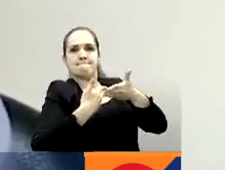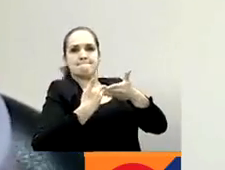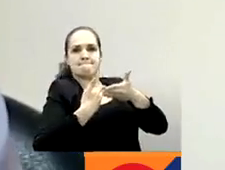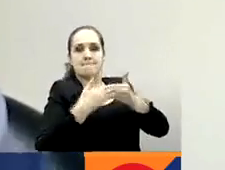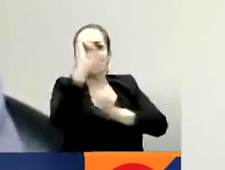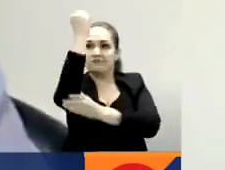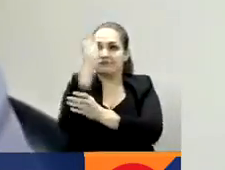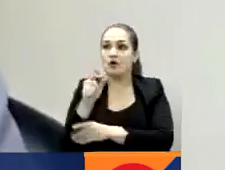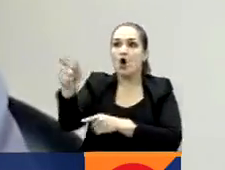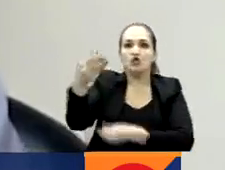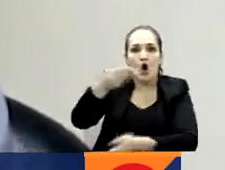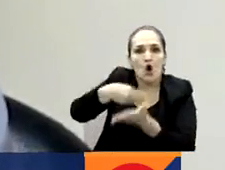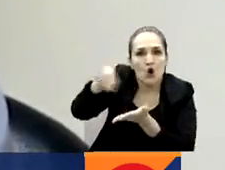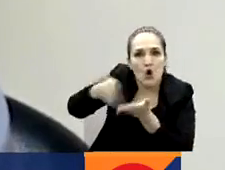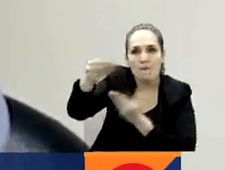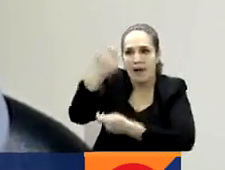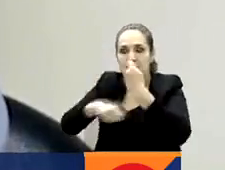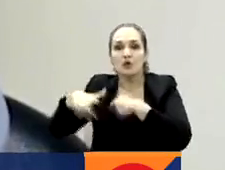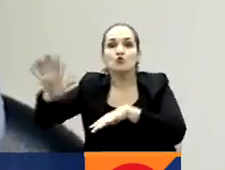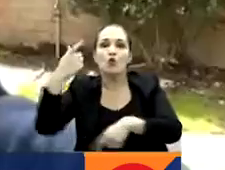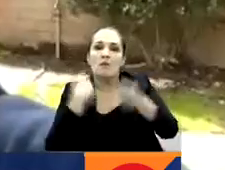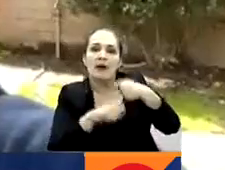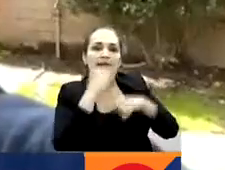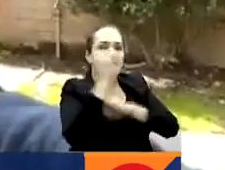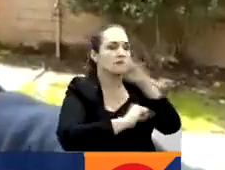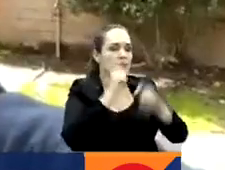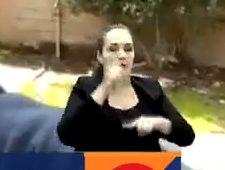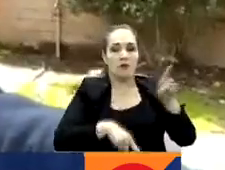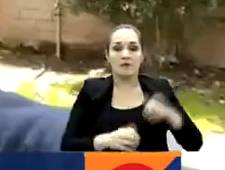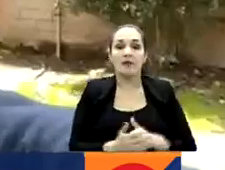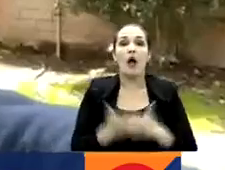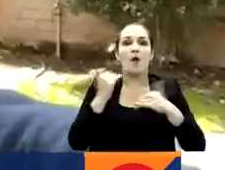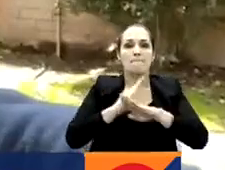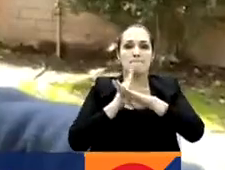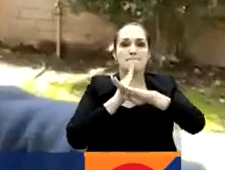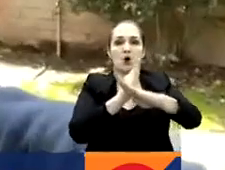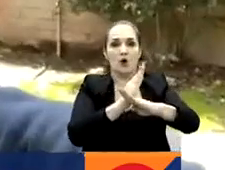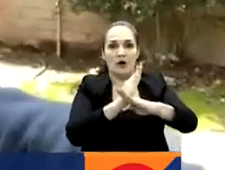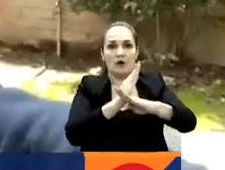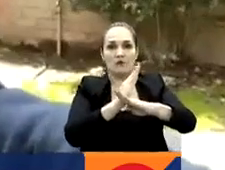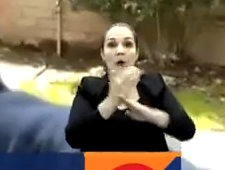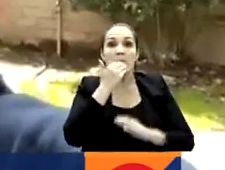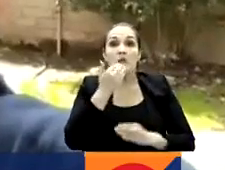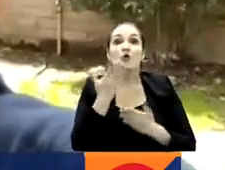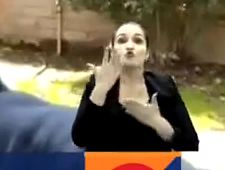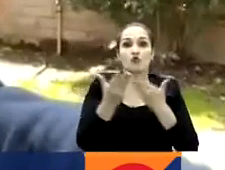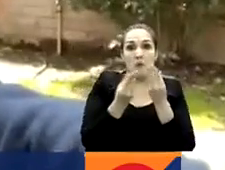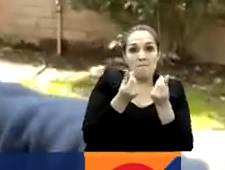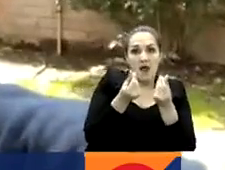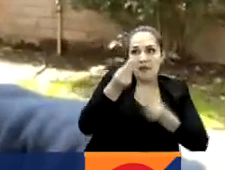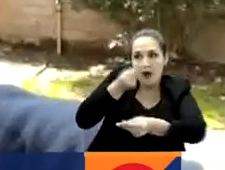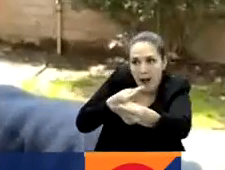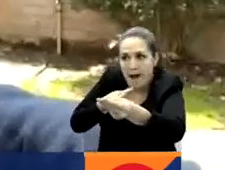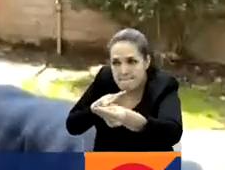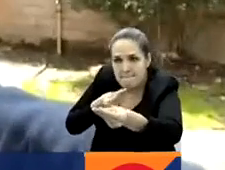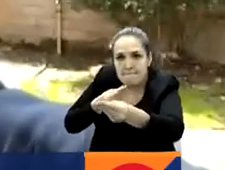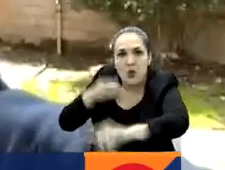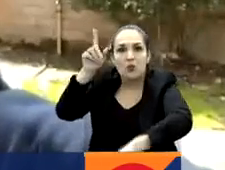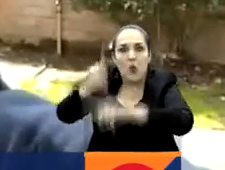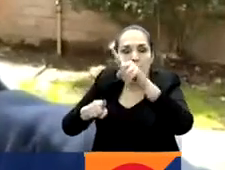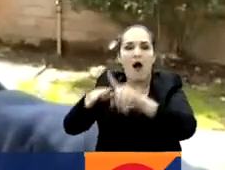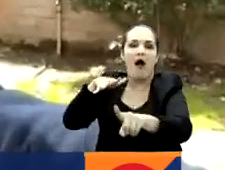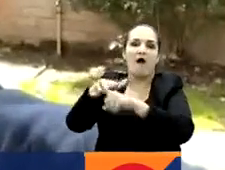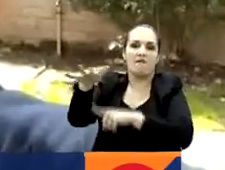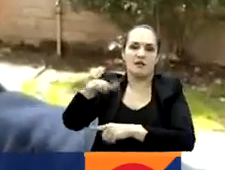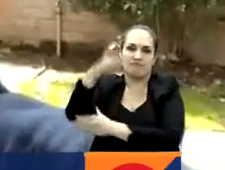abastecimiento de productos y de venta de sus productos al exterior. Bloquean el comercio de divisas por completo del país. Eso puede